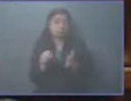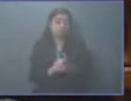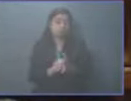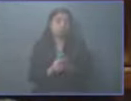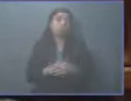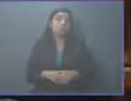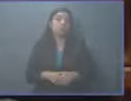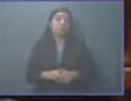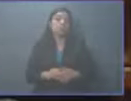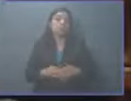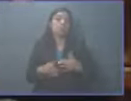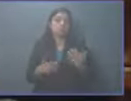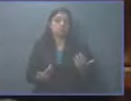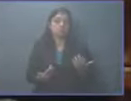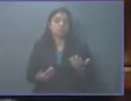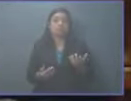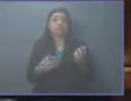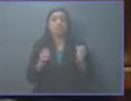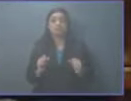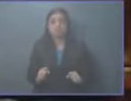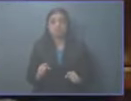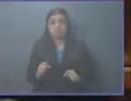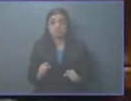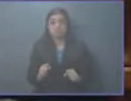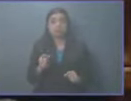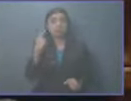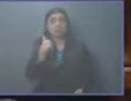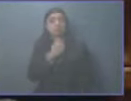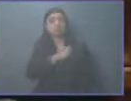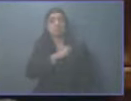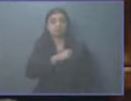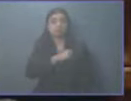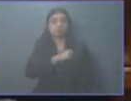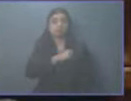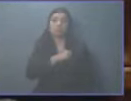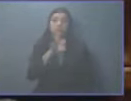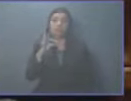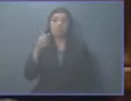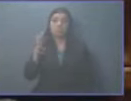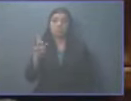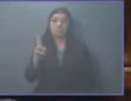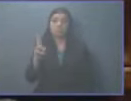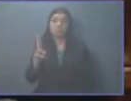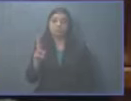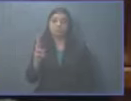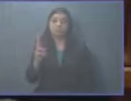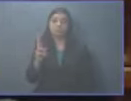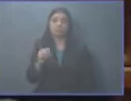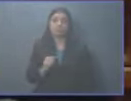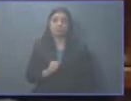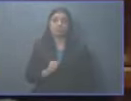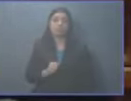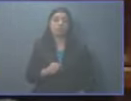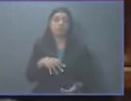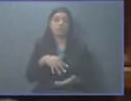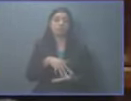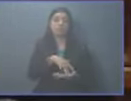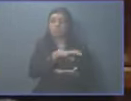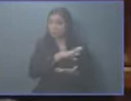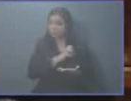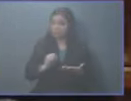Legislativa, sino que habrá de deducirla el Fiscal General de la República. Al pueblo